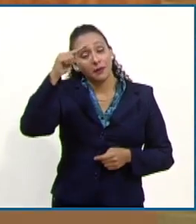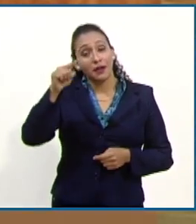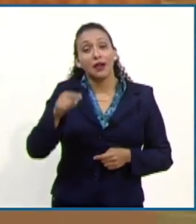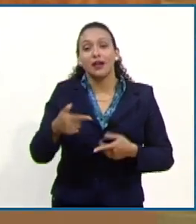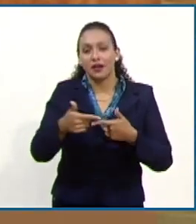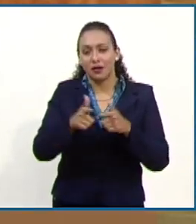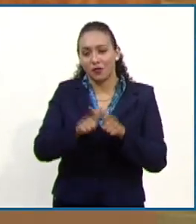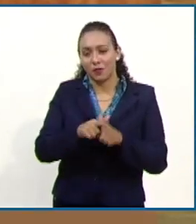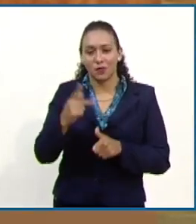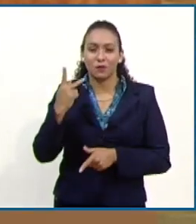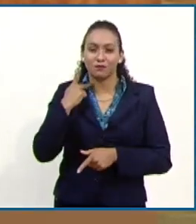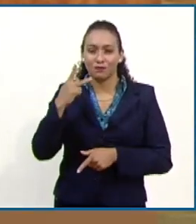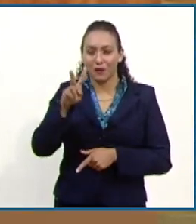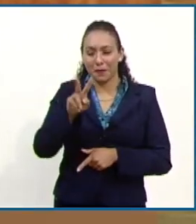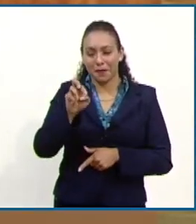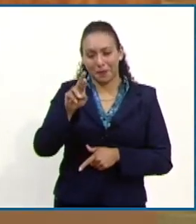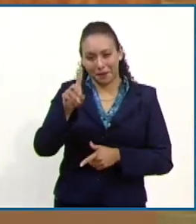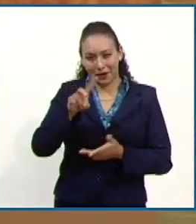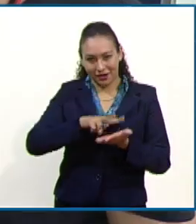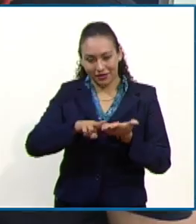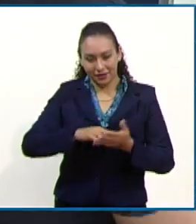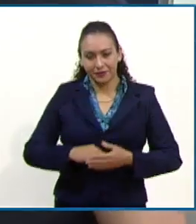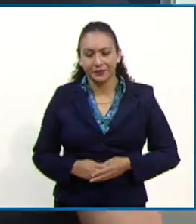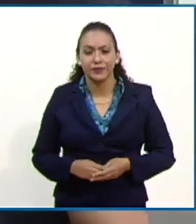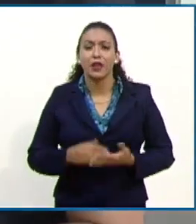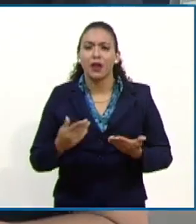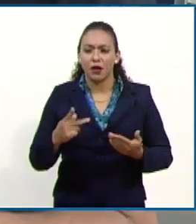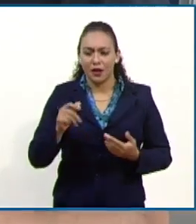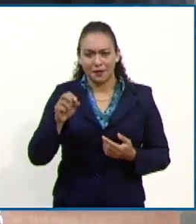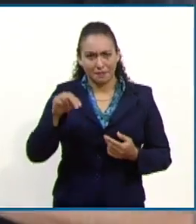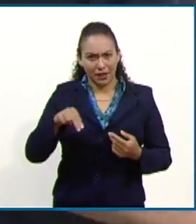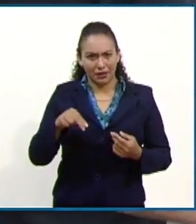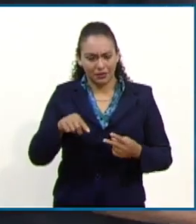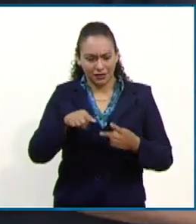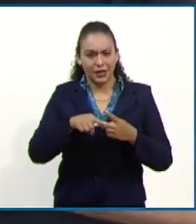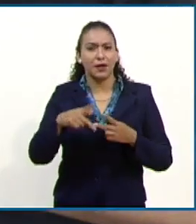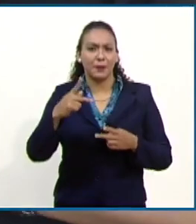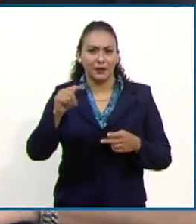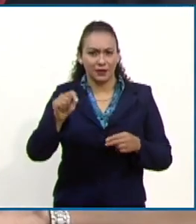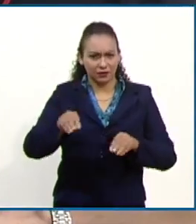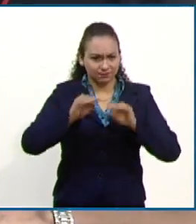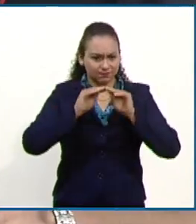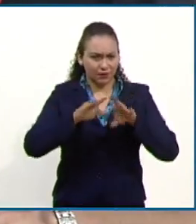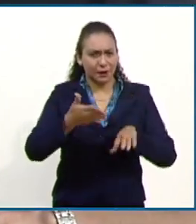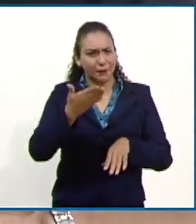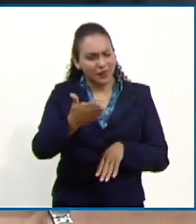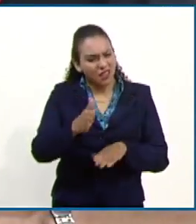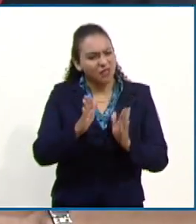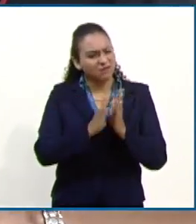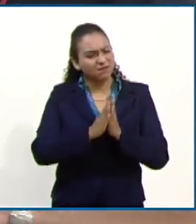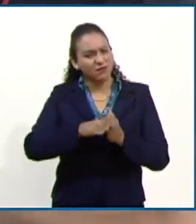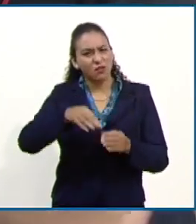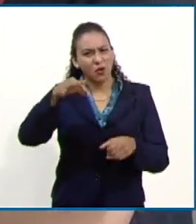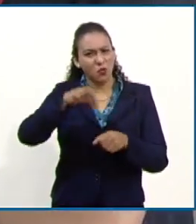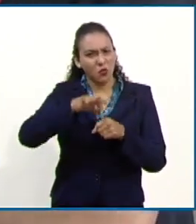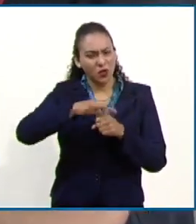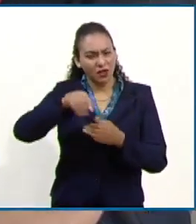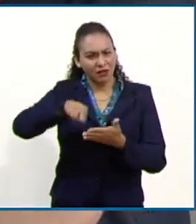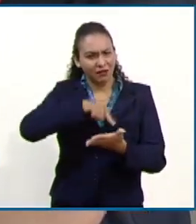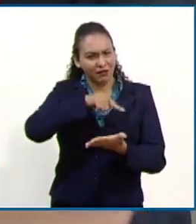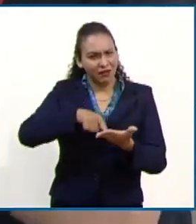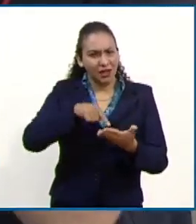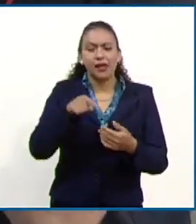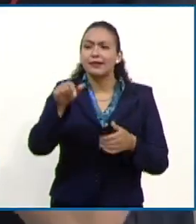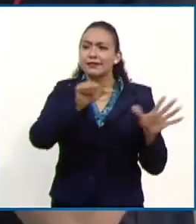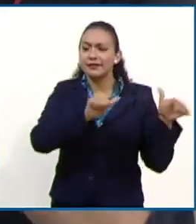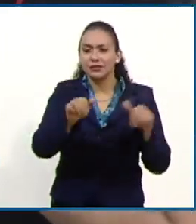Partido Verde. La elección fue impugnada por el PAN y el Partido del Trabajo, quienes pidieron anular la votación recibida en